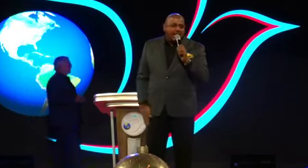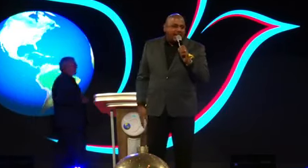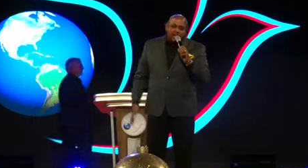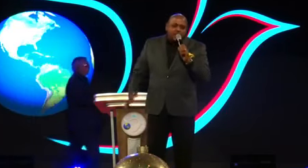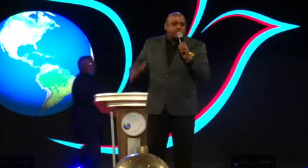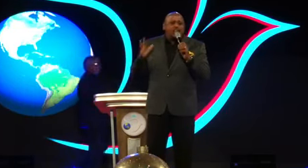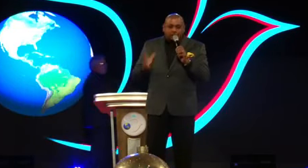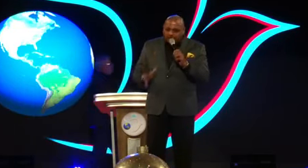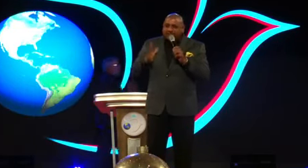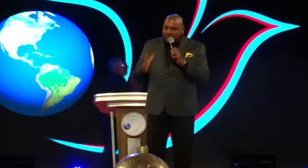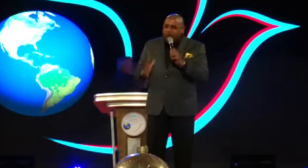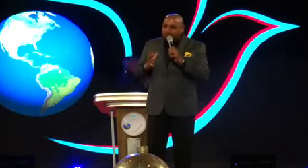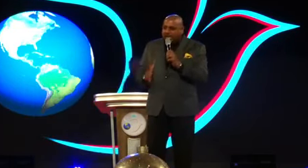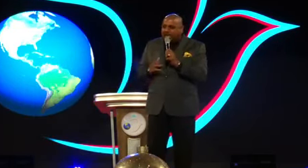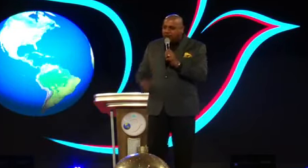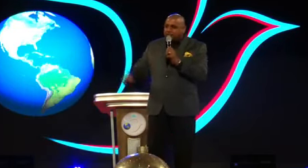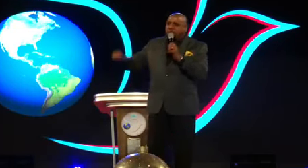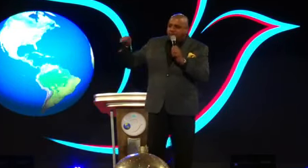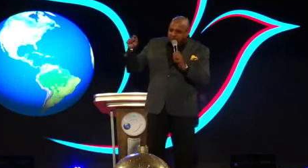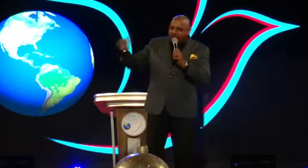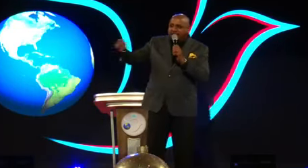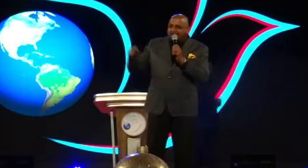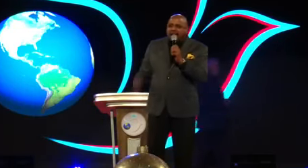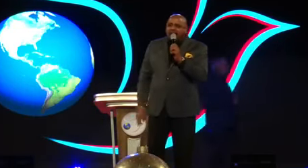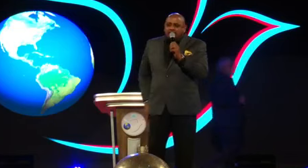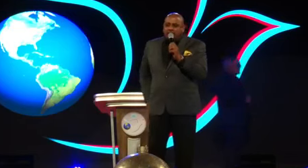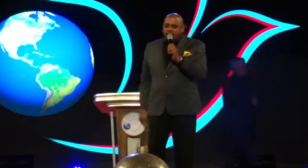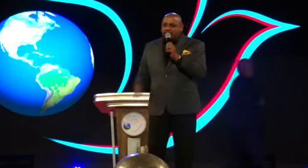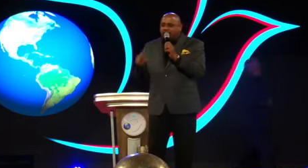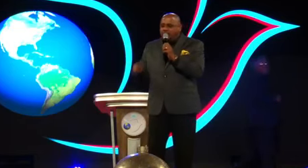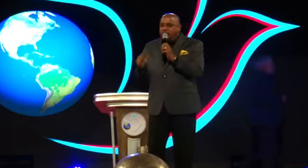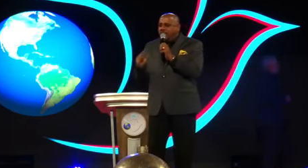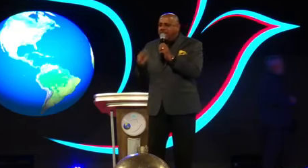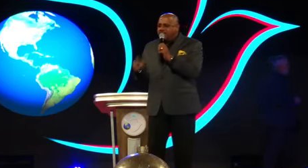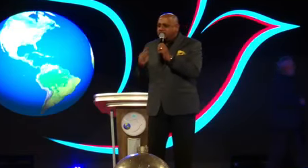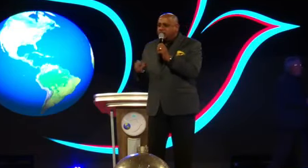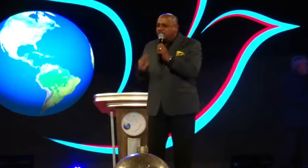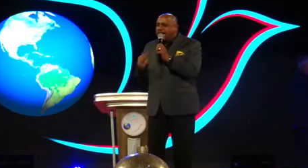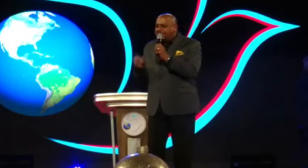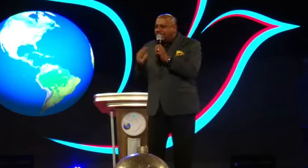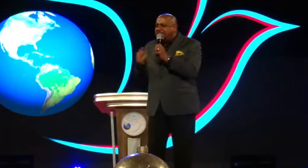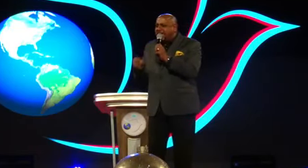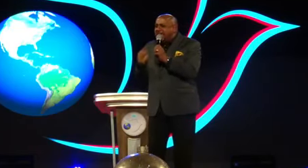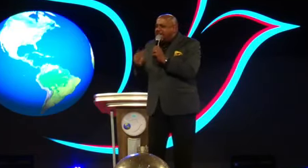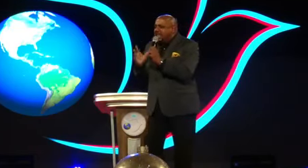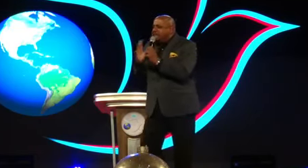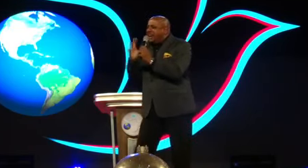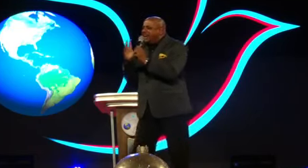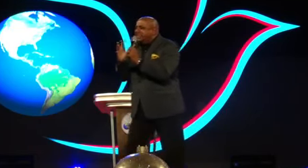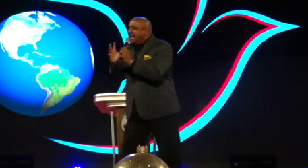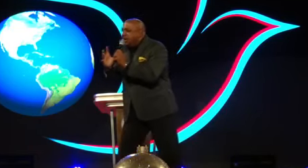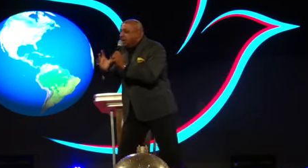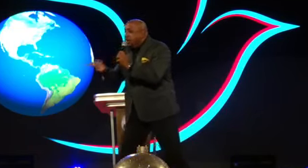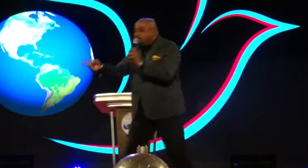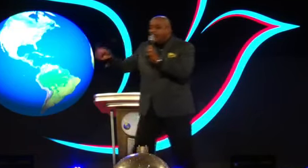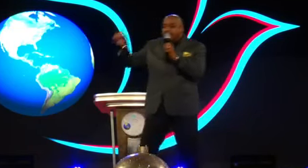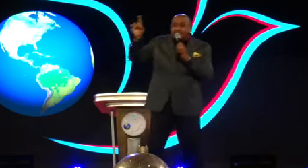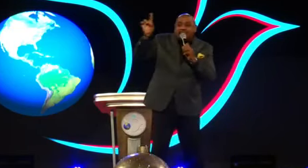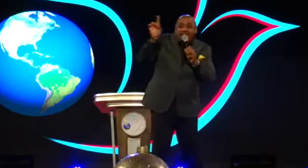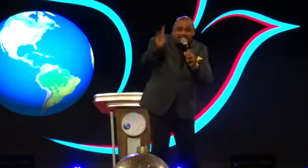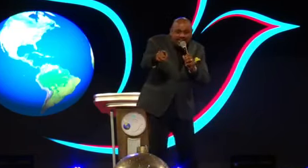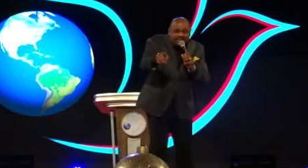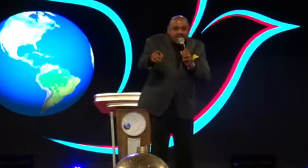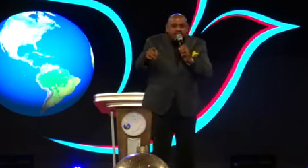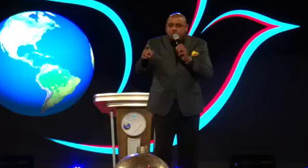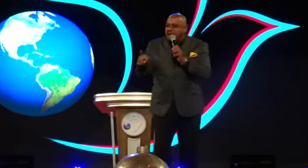mendigue pan. Yo le estoy diciendo a usted que cuando usted ofrenda, Dios dice: no he visto a ti que te falte algo. Y no